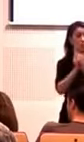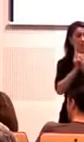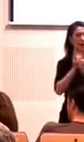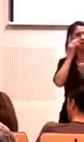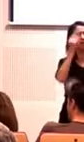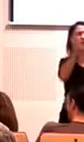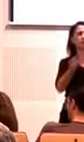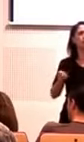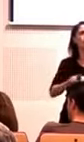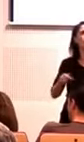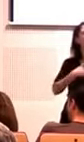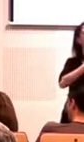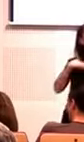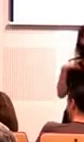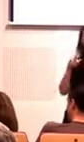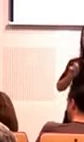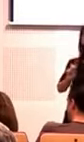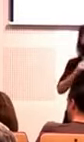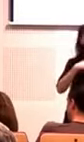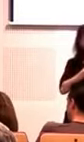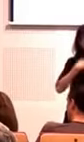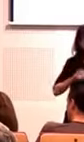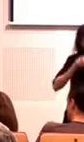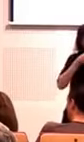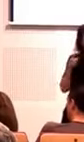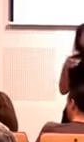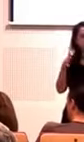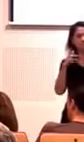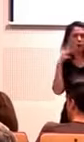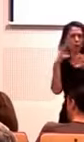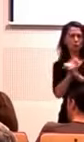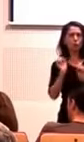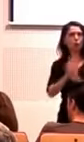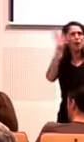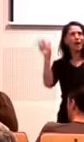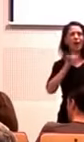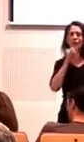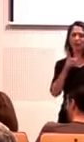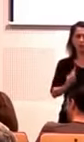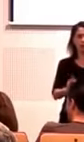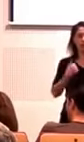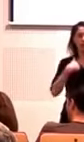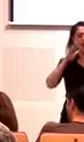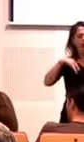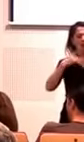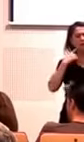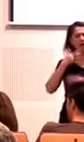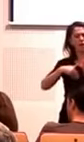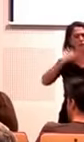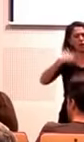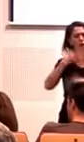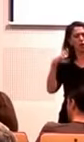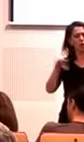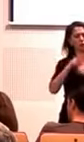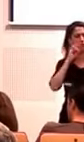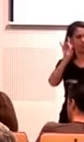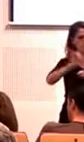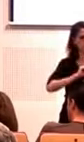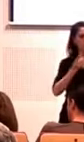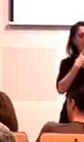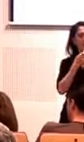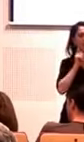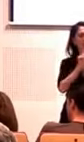salió tan claro lo que yo quería expresar, y simplemente incluso, bueno, me llamó a las provincias, me entrevistaron, y el titular fue